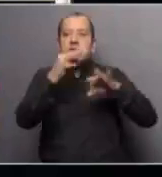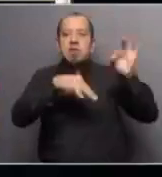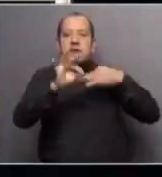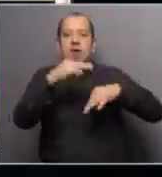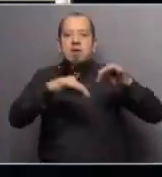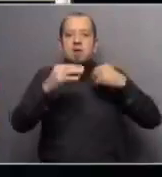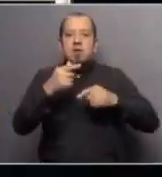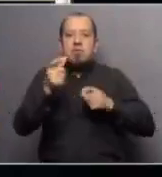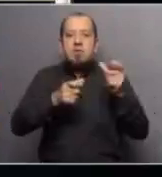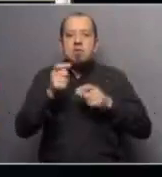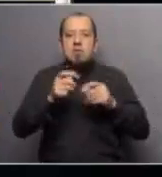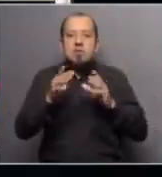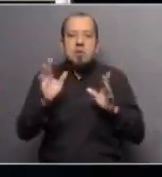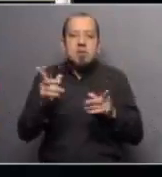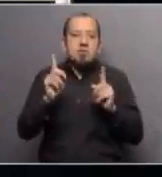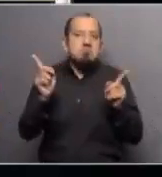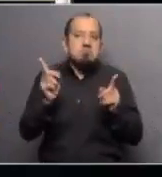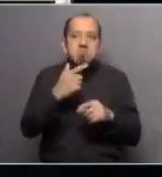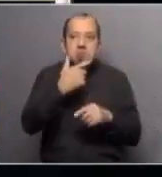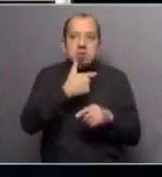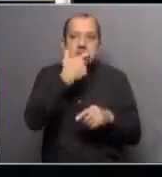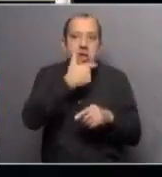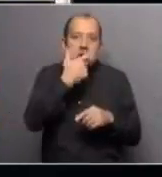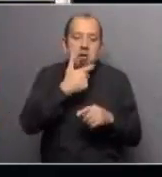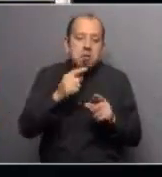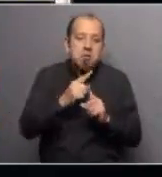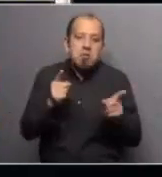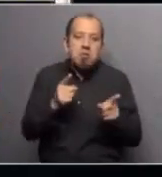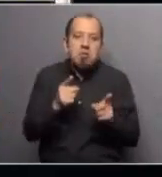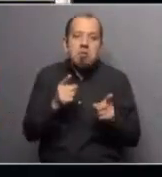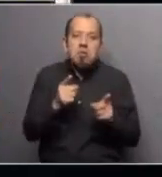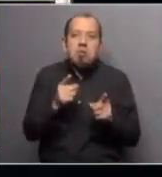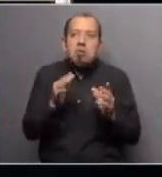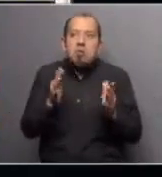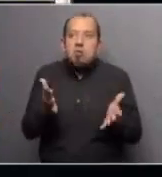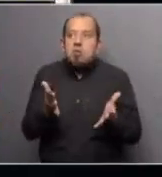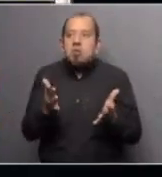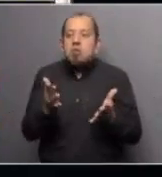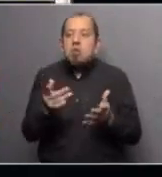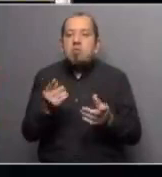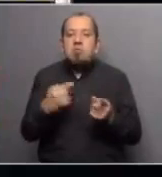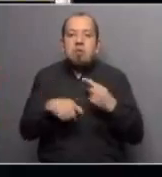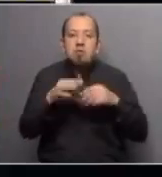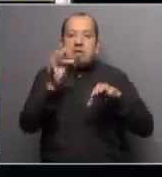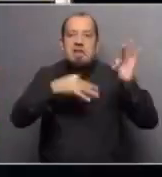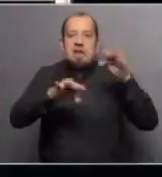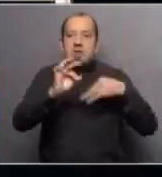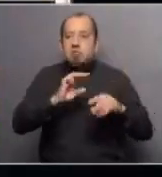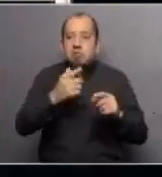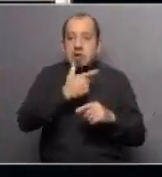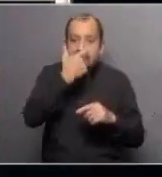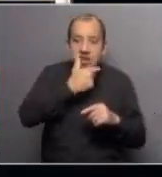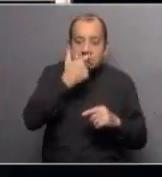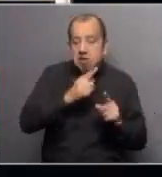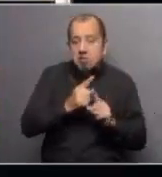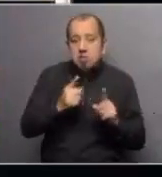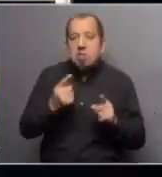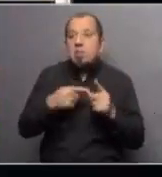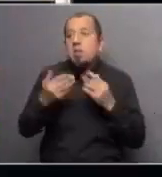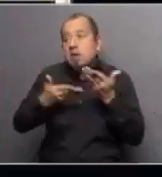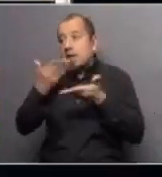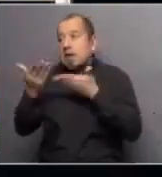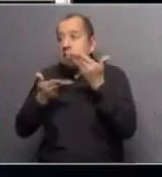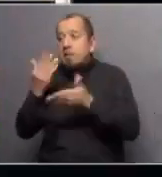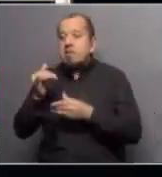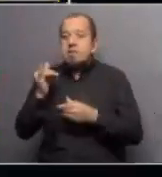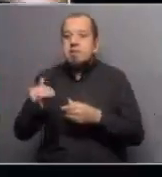rió, no necesariamente se siente decepcionado, a menos que le hayan prometido una comedia increíble. Total. Pero en carnaval sí. Y el comentario siempre es así, sí,